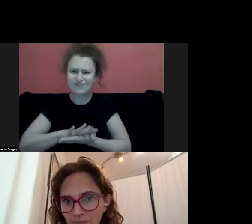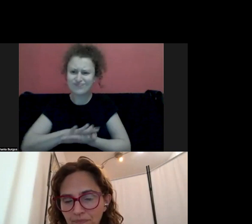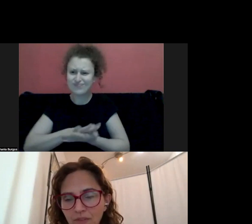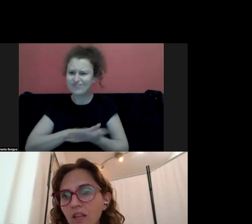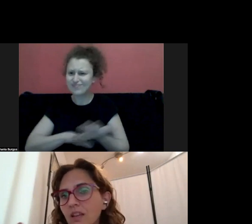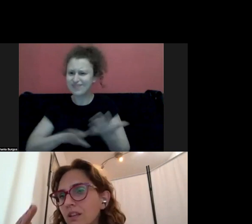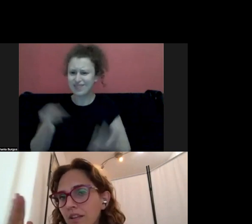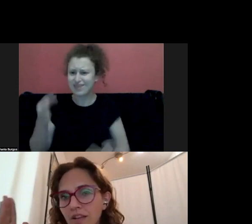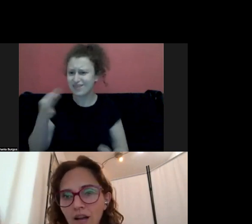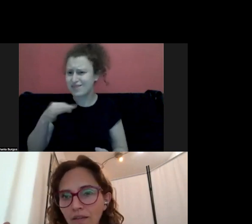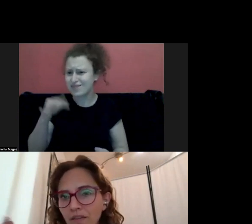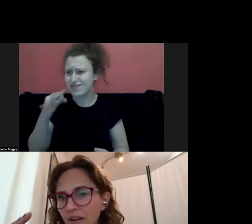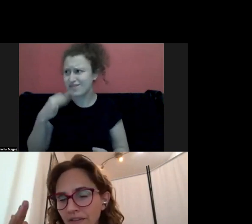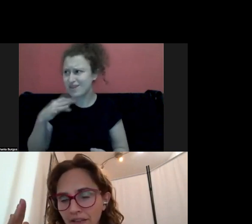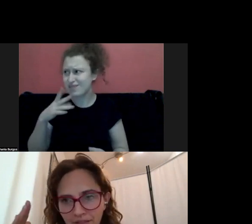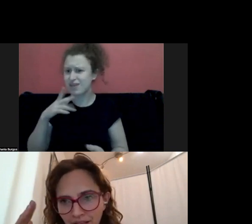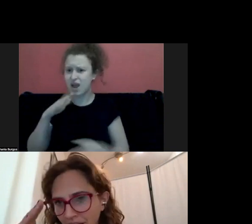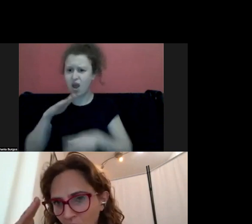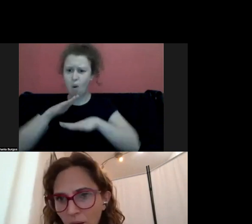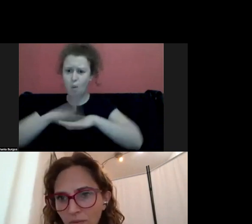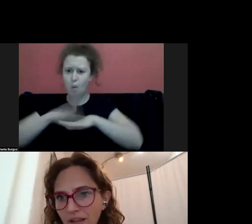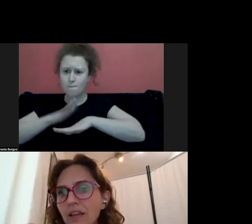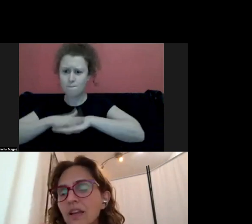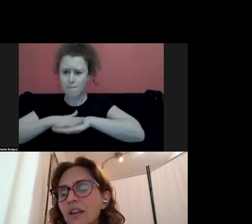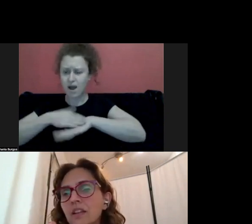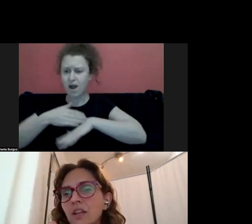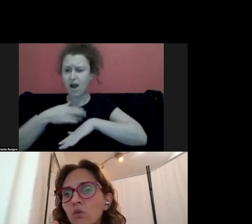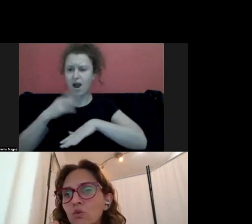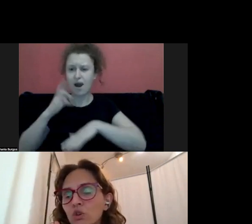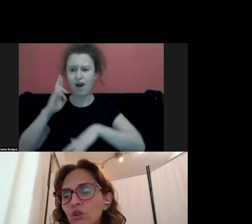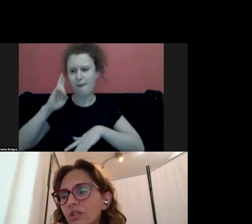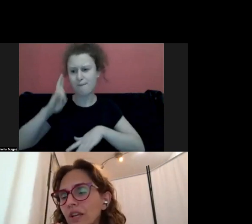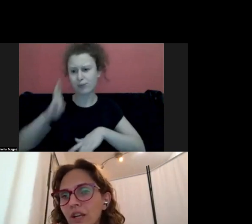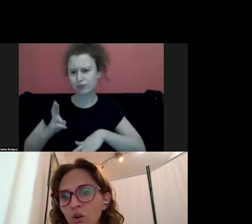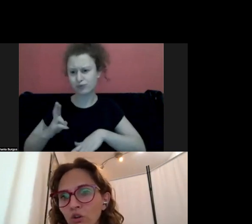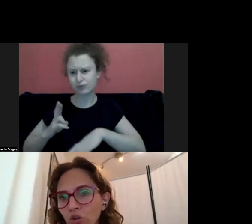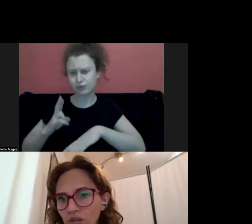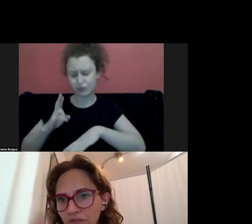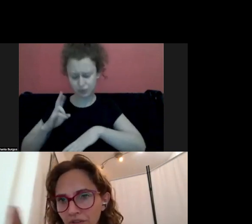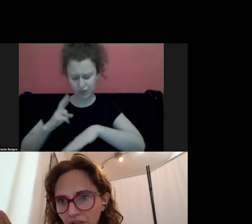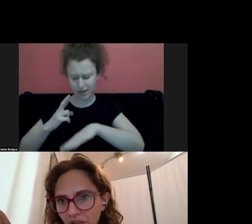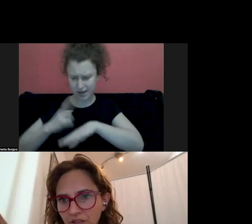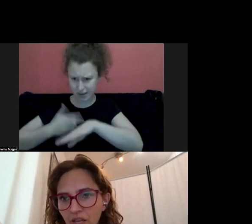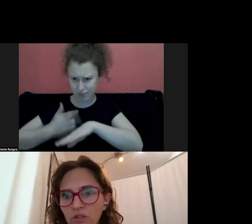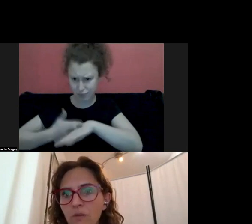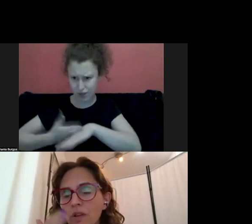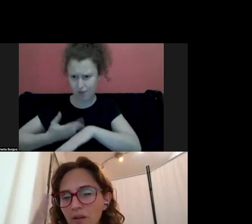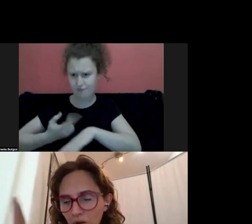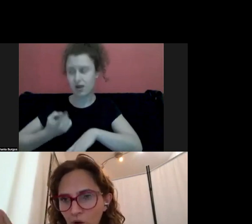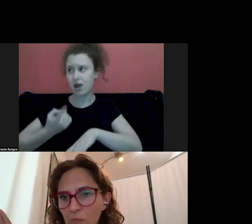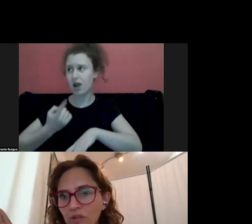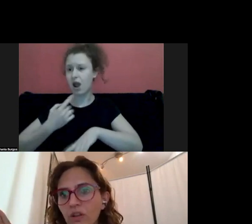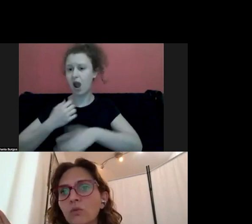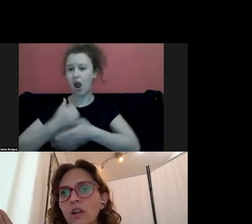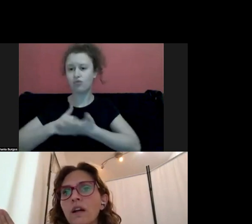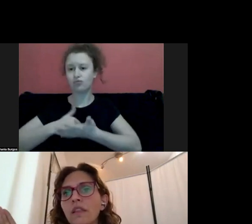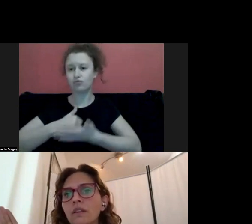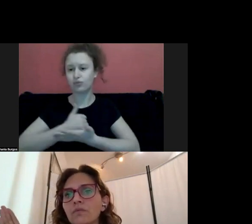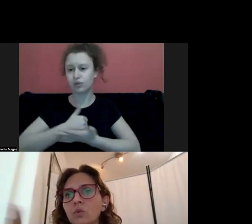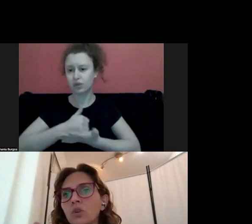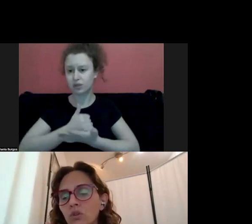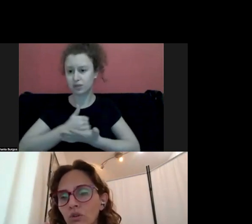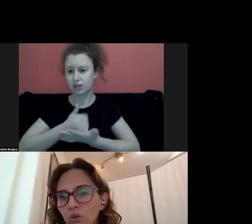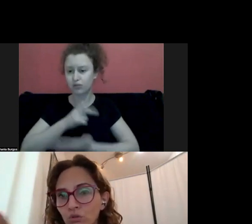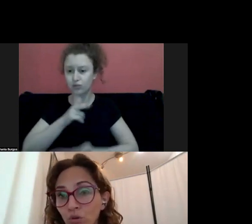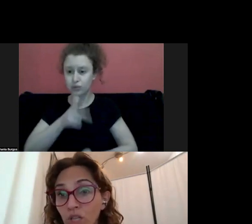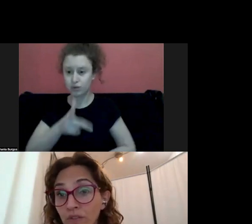autista. Ni de que hable, ni de que no hable, ni incluso de que no controle esfínteres, que eso también me lo han comentado alguna madre.